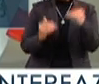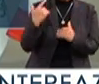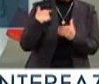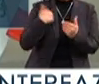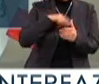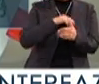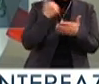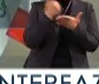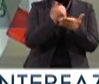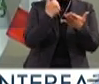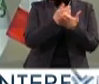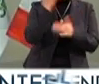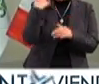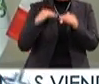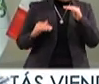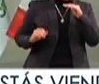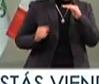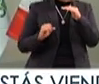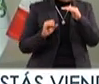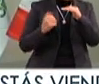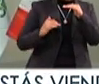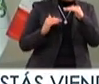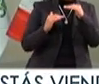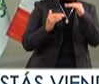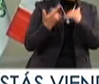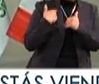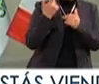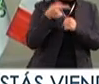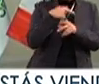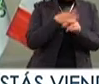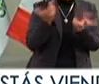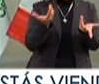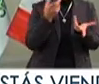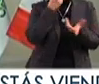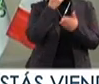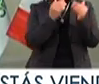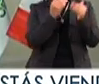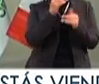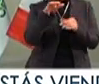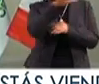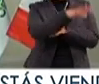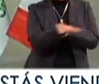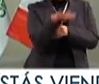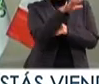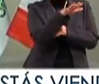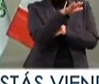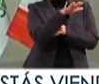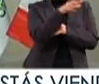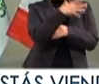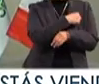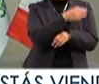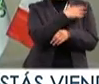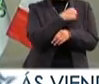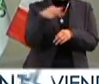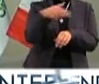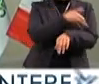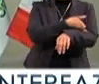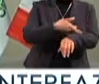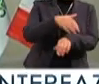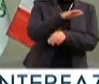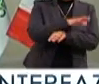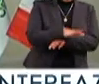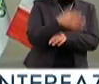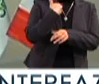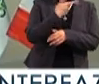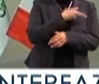a favor del acortamiento de esa brecha de desigualdad, que es un acortamiento de brecha de desigualdad entre hijos de familias